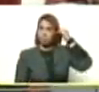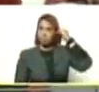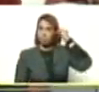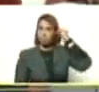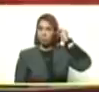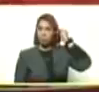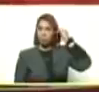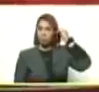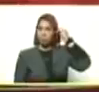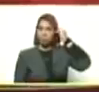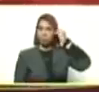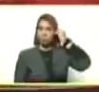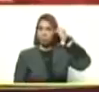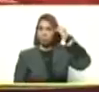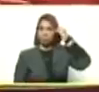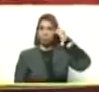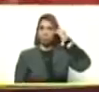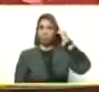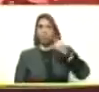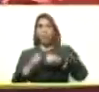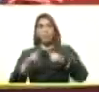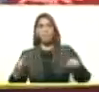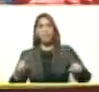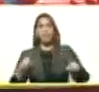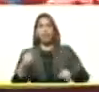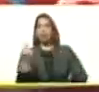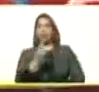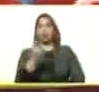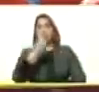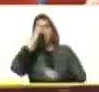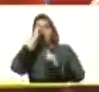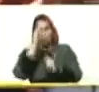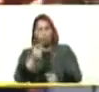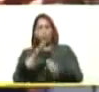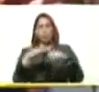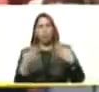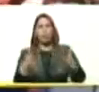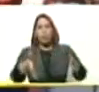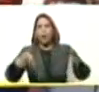Pero ellos solo reconocen cuando gana un candidato de la oposición.